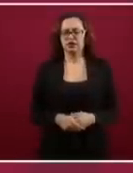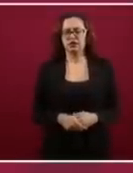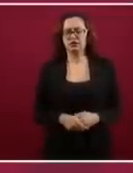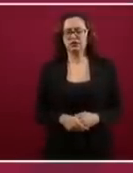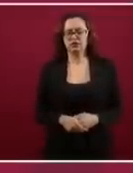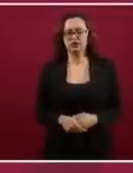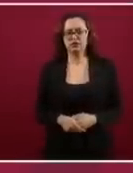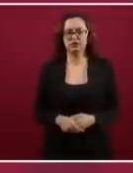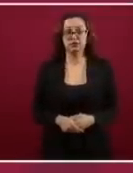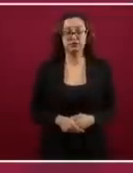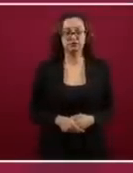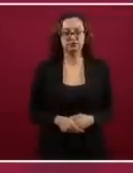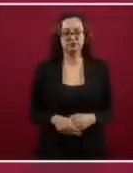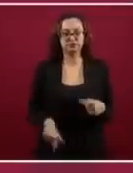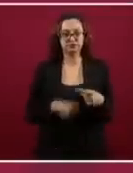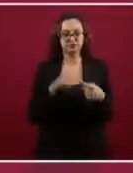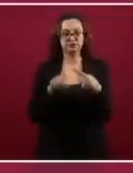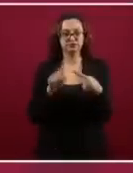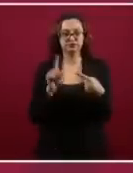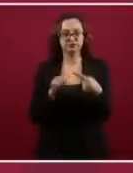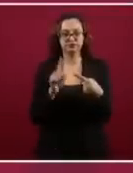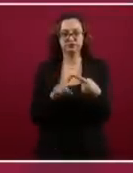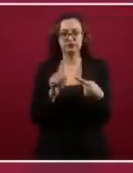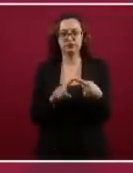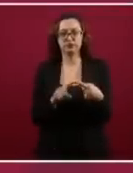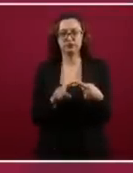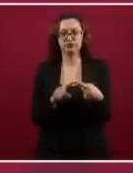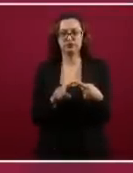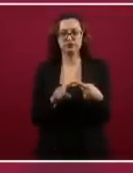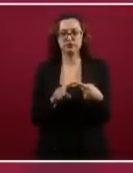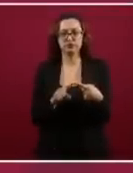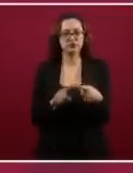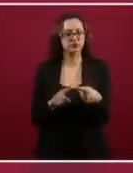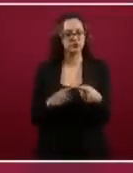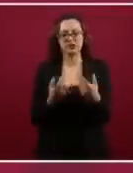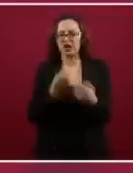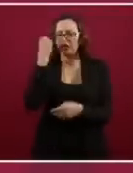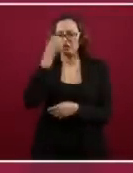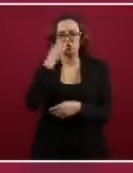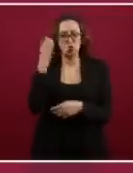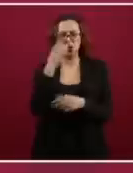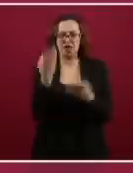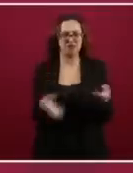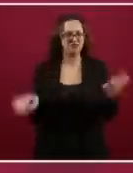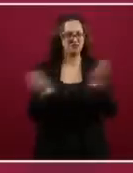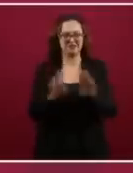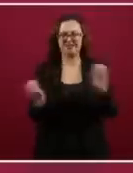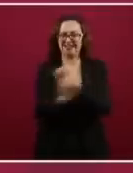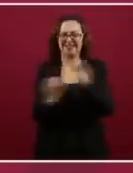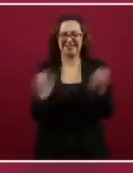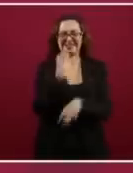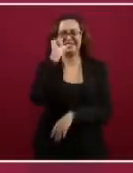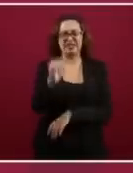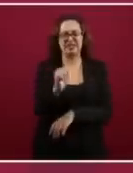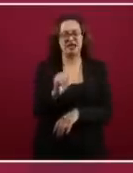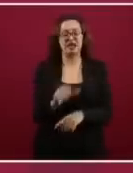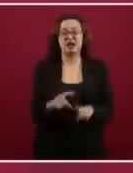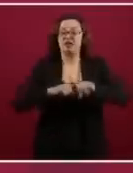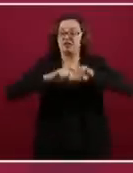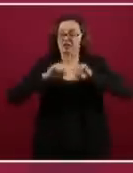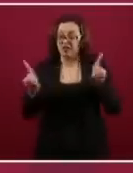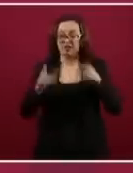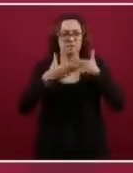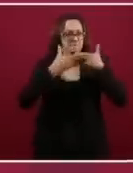primero, comentar de que no se cierra ninguna escuela, al contrario, se van a abrir